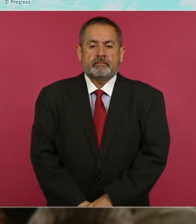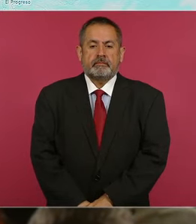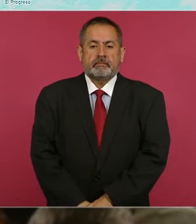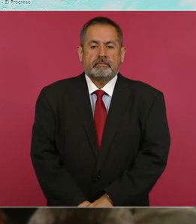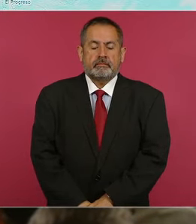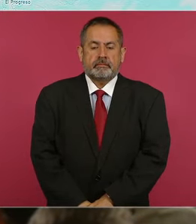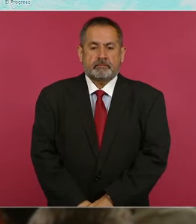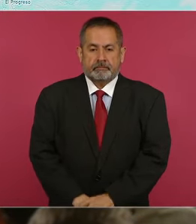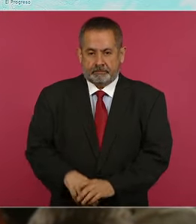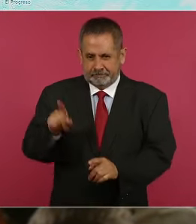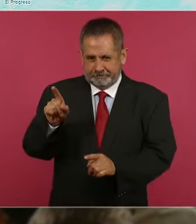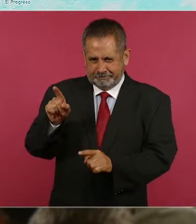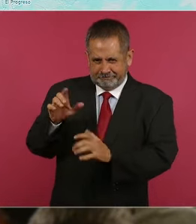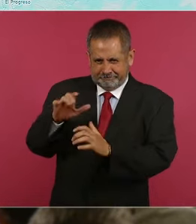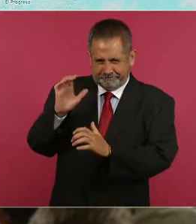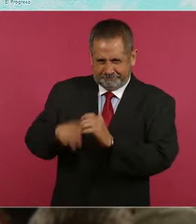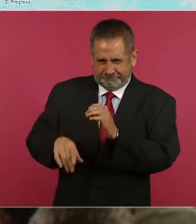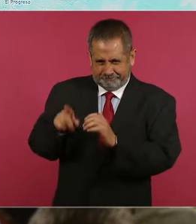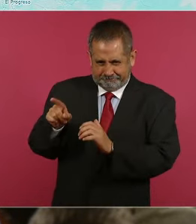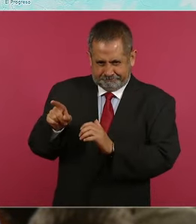Termina aquí.